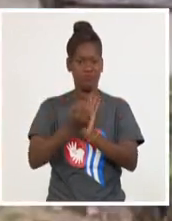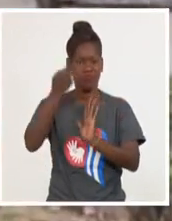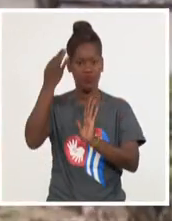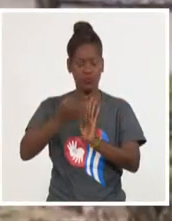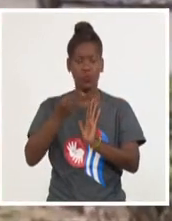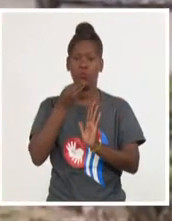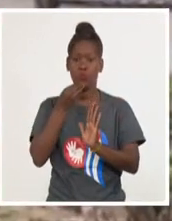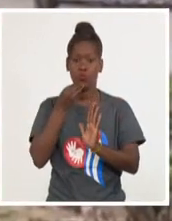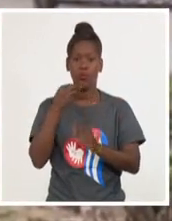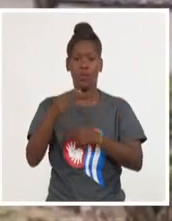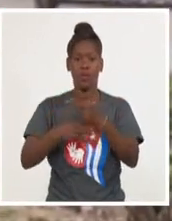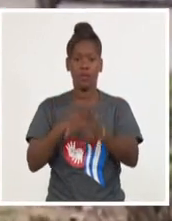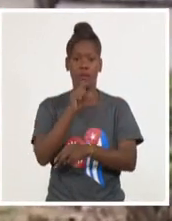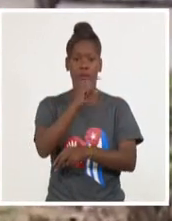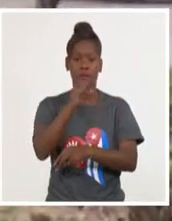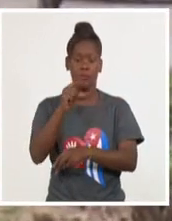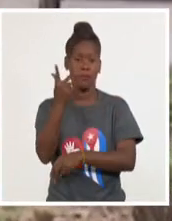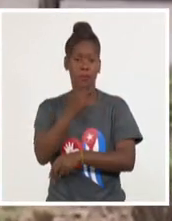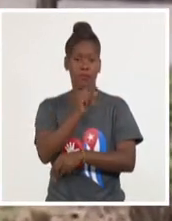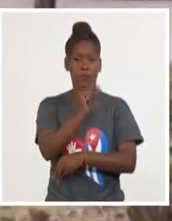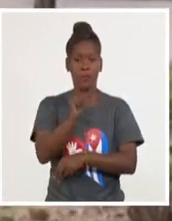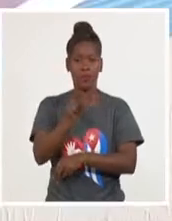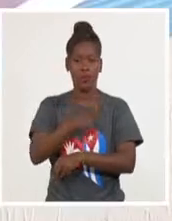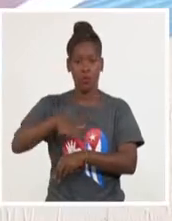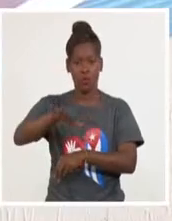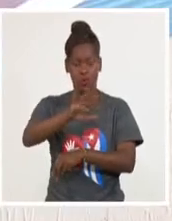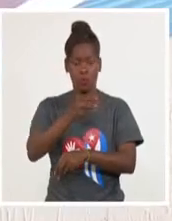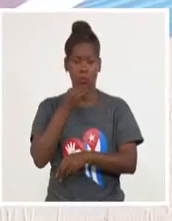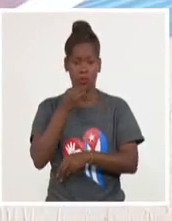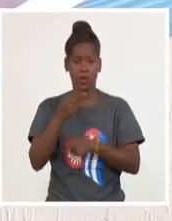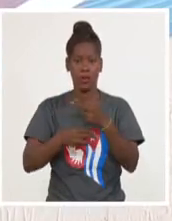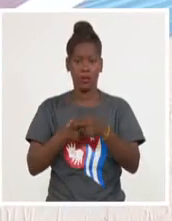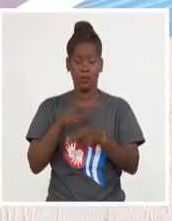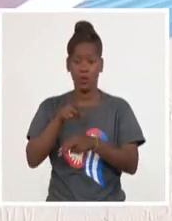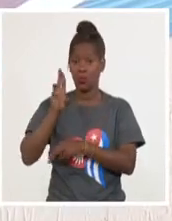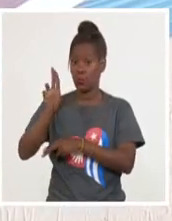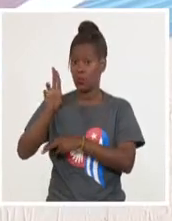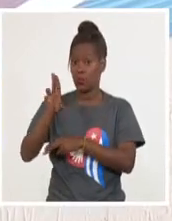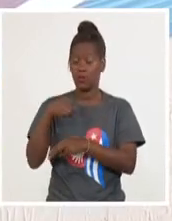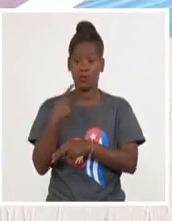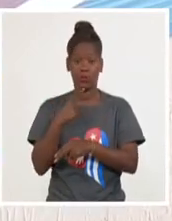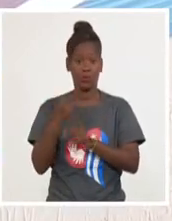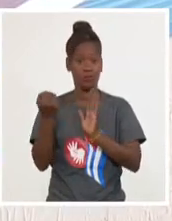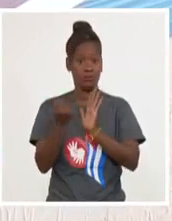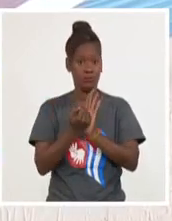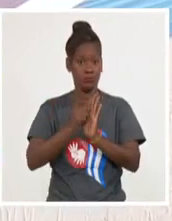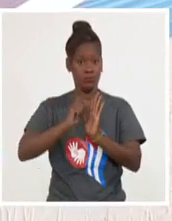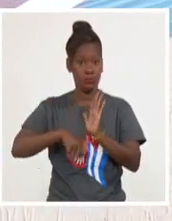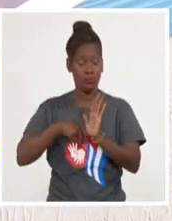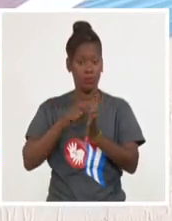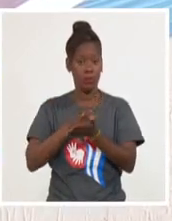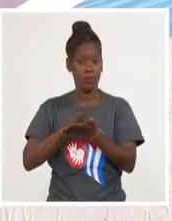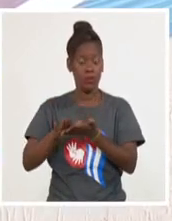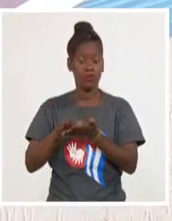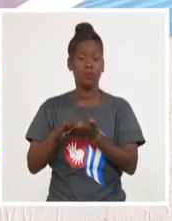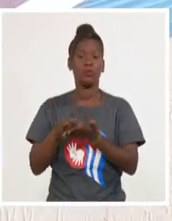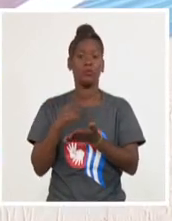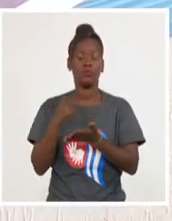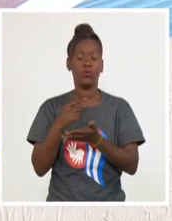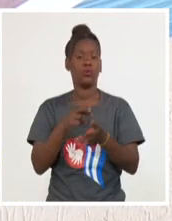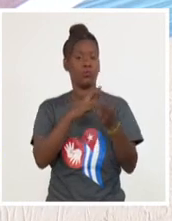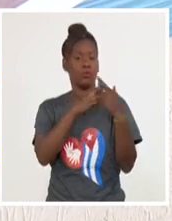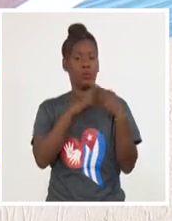esquemas de inmunización implementados en el territorio. El autorizo de uso de emergencia que estamos emitiendo en el día de hoy se respalda en los